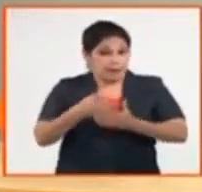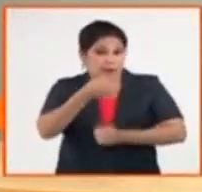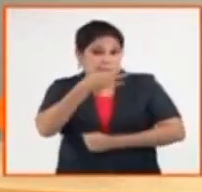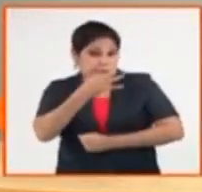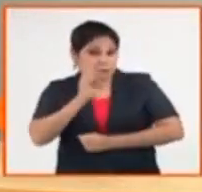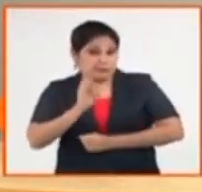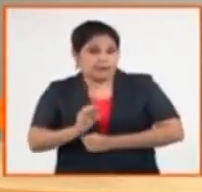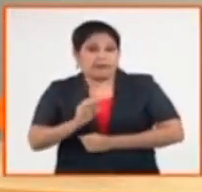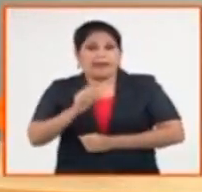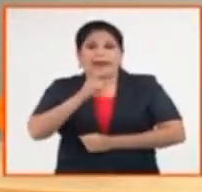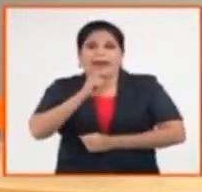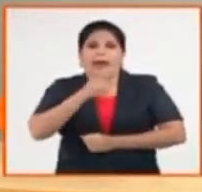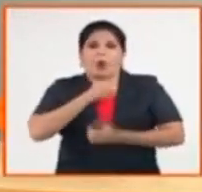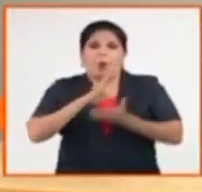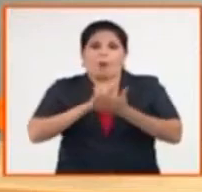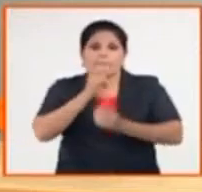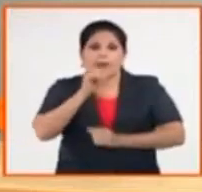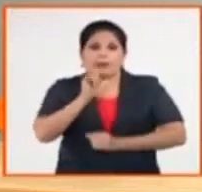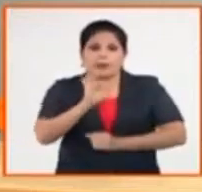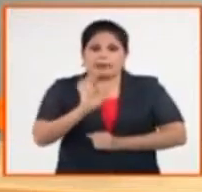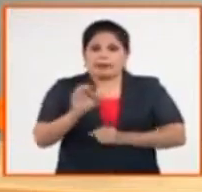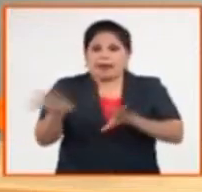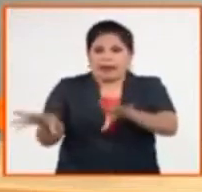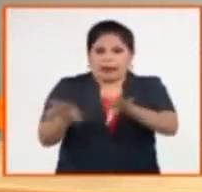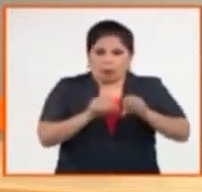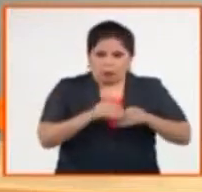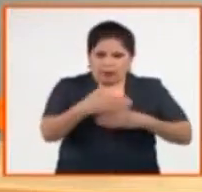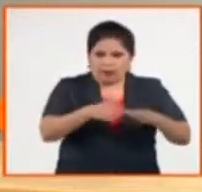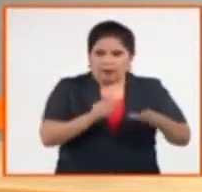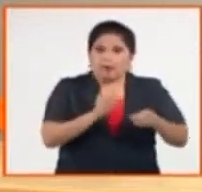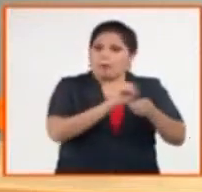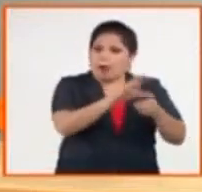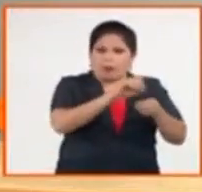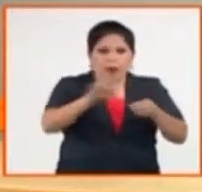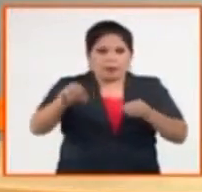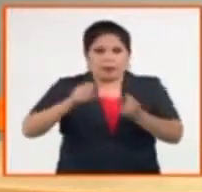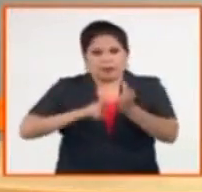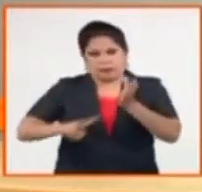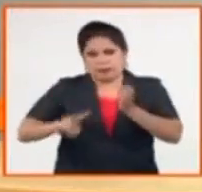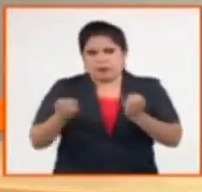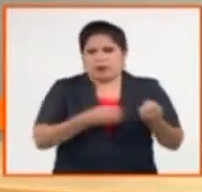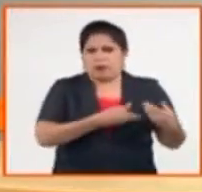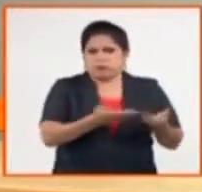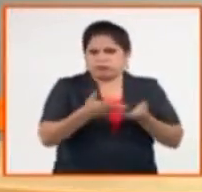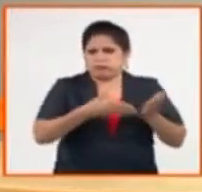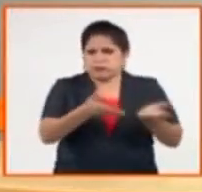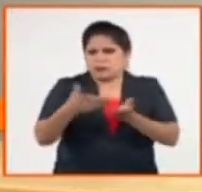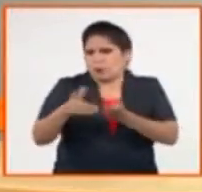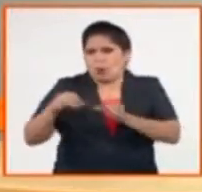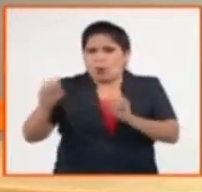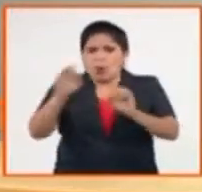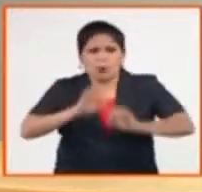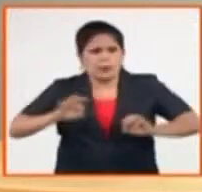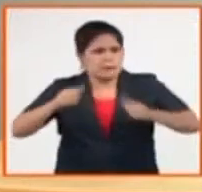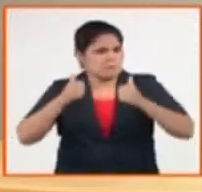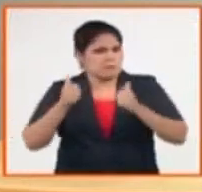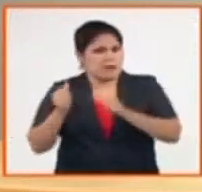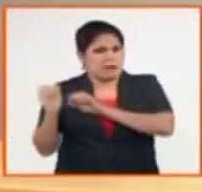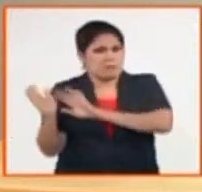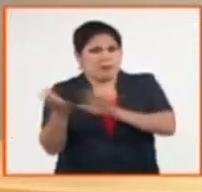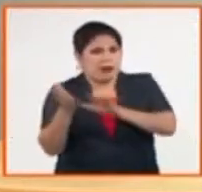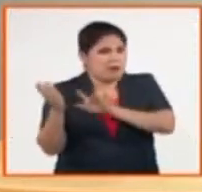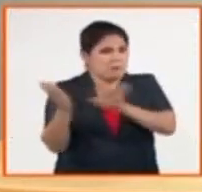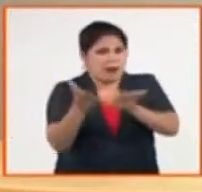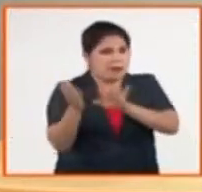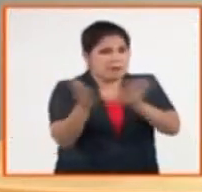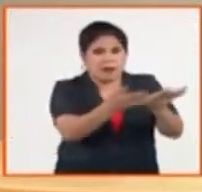en nuestro instituto y enseguida distribuye a las provincias. El mecanismo es muy rápido, está muy organizado. Hay un